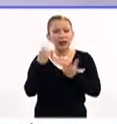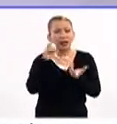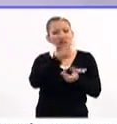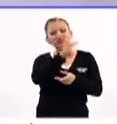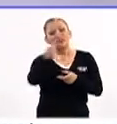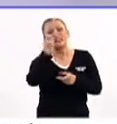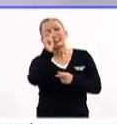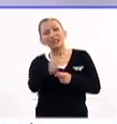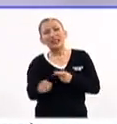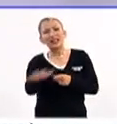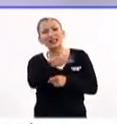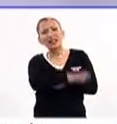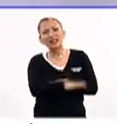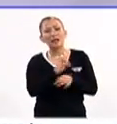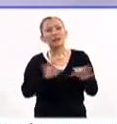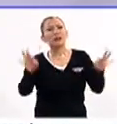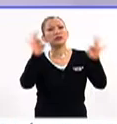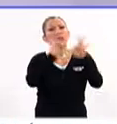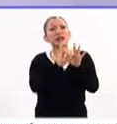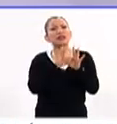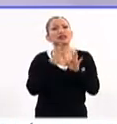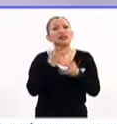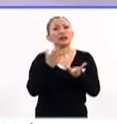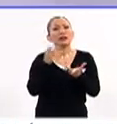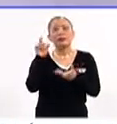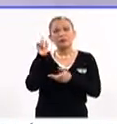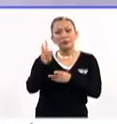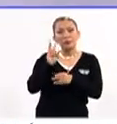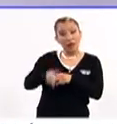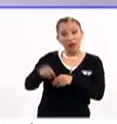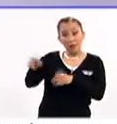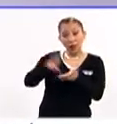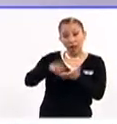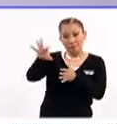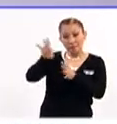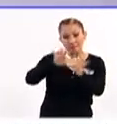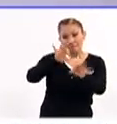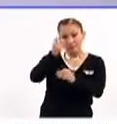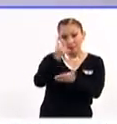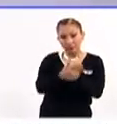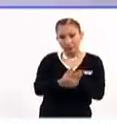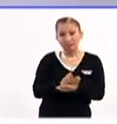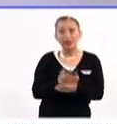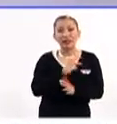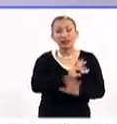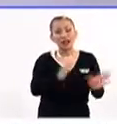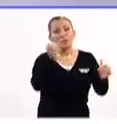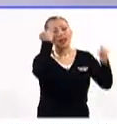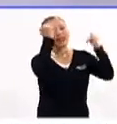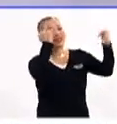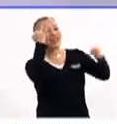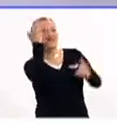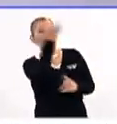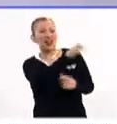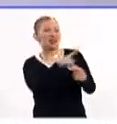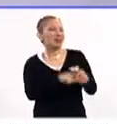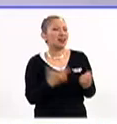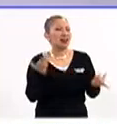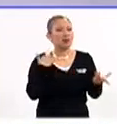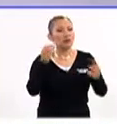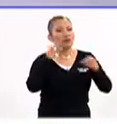todo lo relativo y da importancia solo a lo que es realmente valioso. Cesan las vanas ilusiones, ya no se